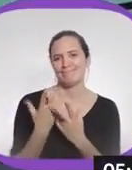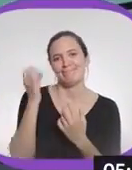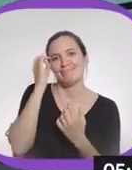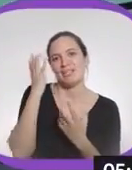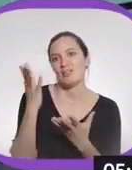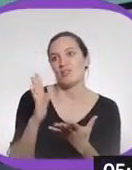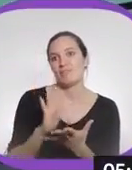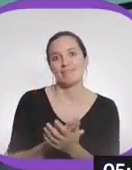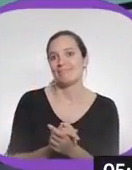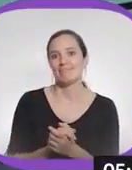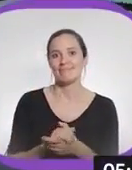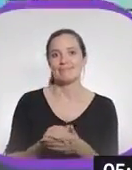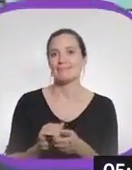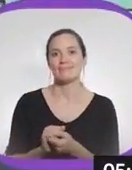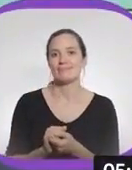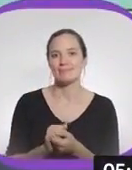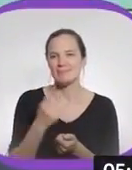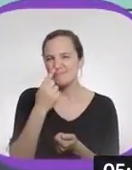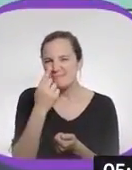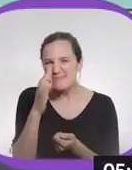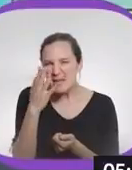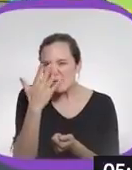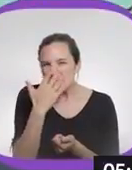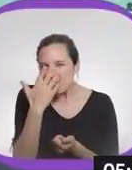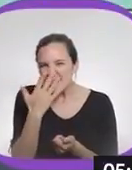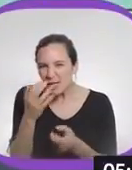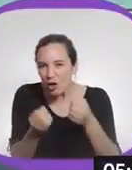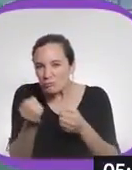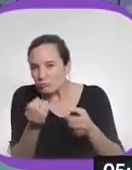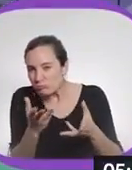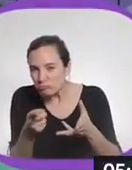siento, entrometidos! ¡Está por su cuenta! El misterio móvil. ¡Muy bien, amigo!